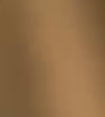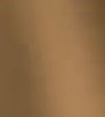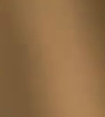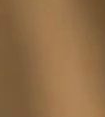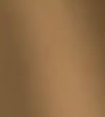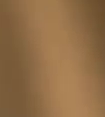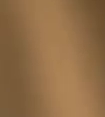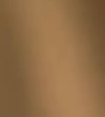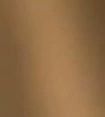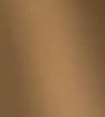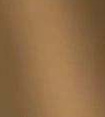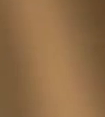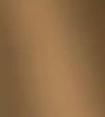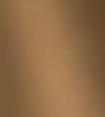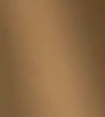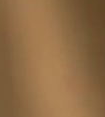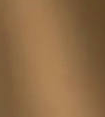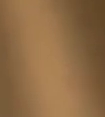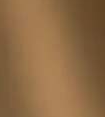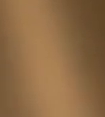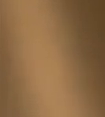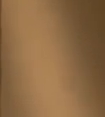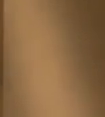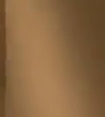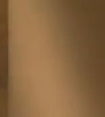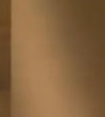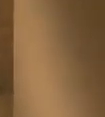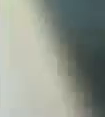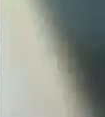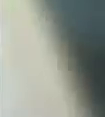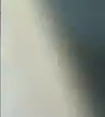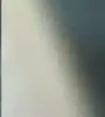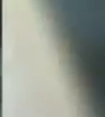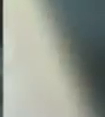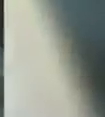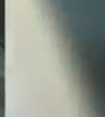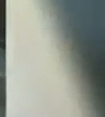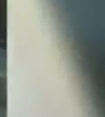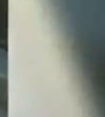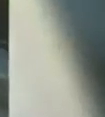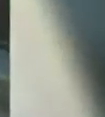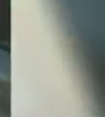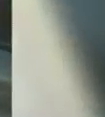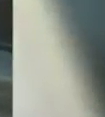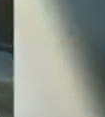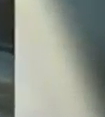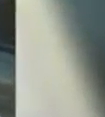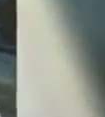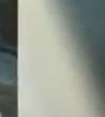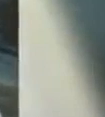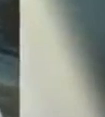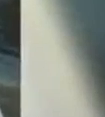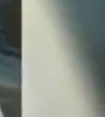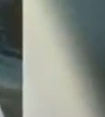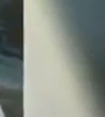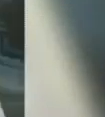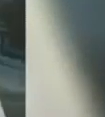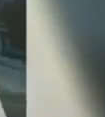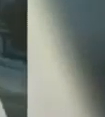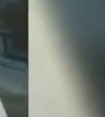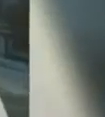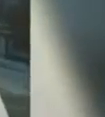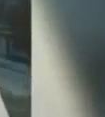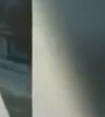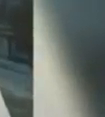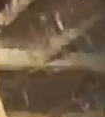Ustedes pueden ver la planta de mezclado, una planta que no cumple con las condiciones para que trabajen los trabajadores, una